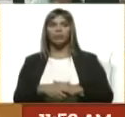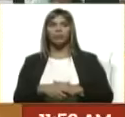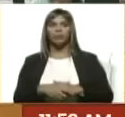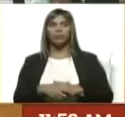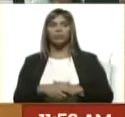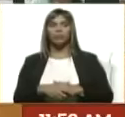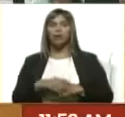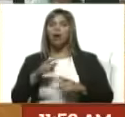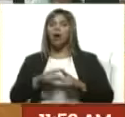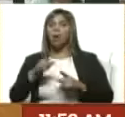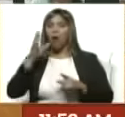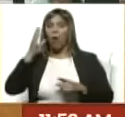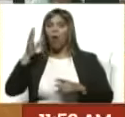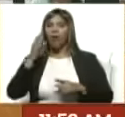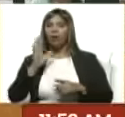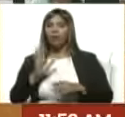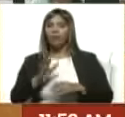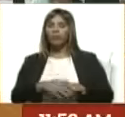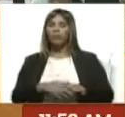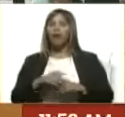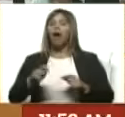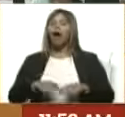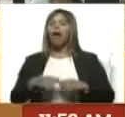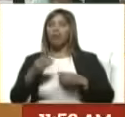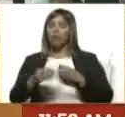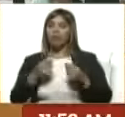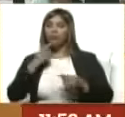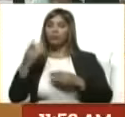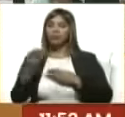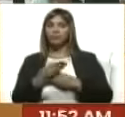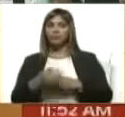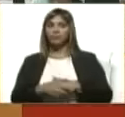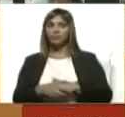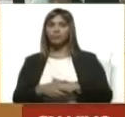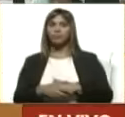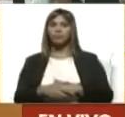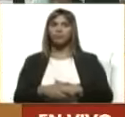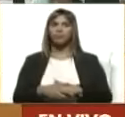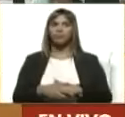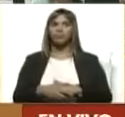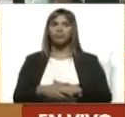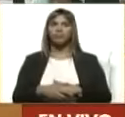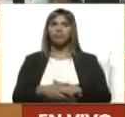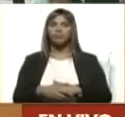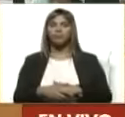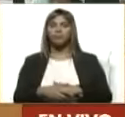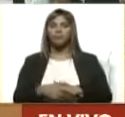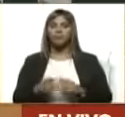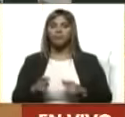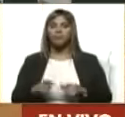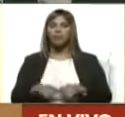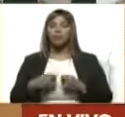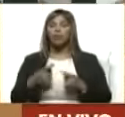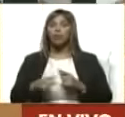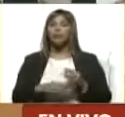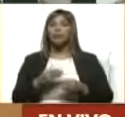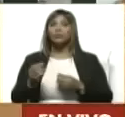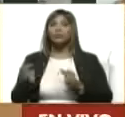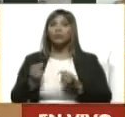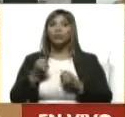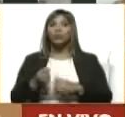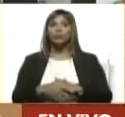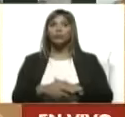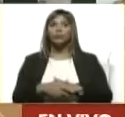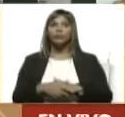que están conscientes del daño que le hicieron las sanciones, del daño que les hizo el bloqueo y les hace